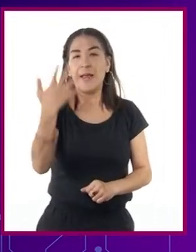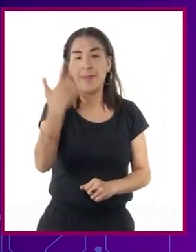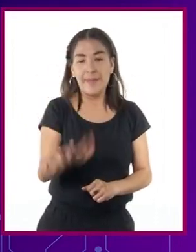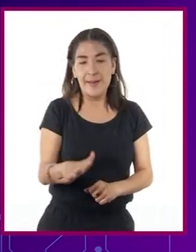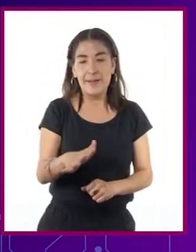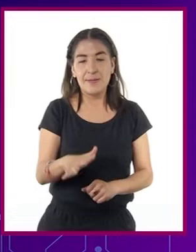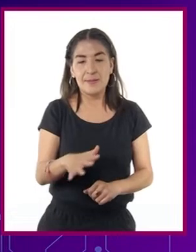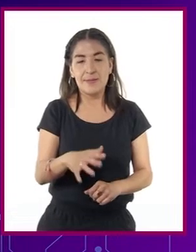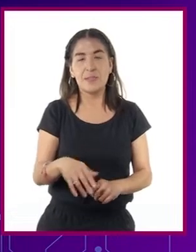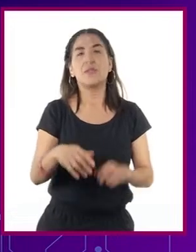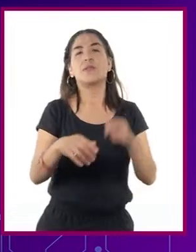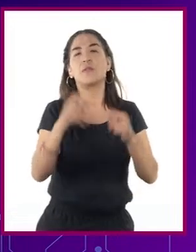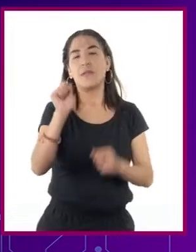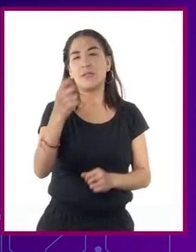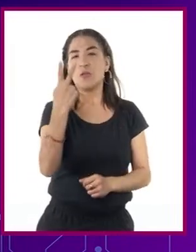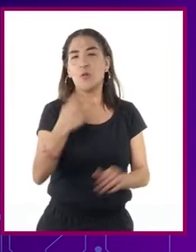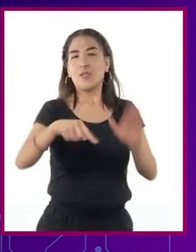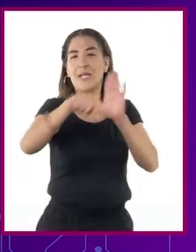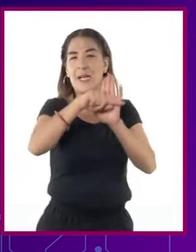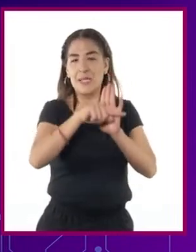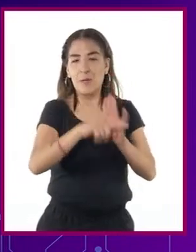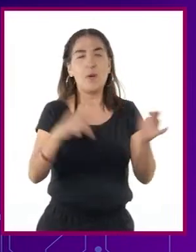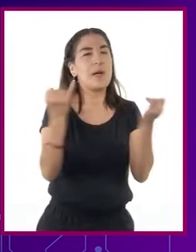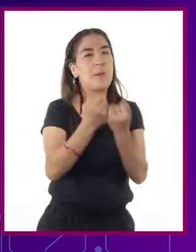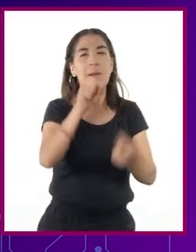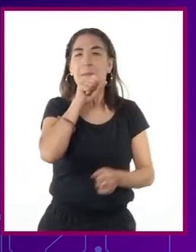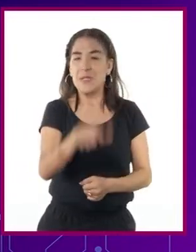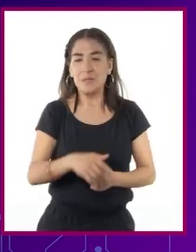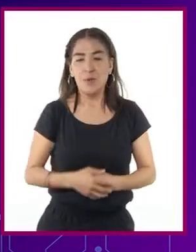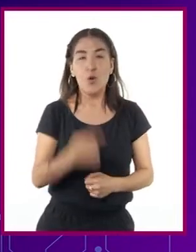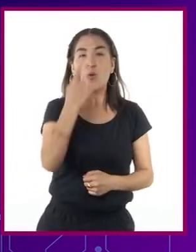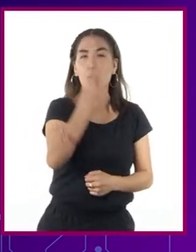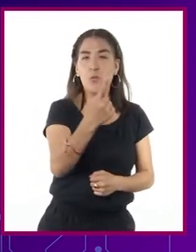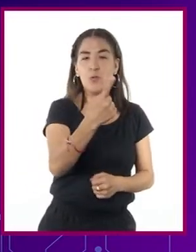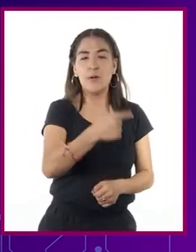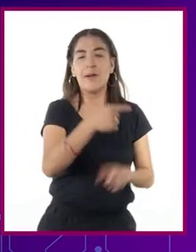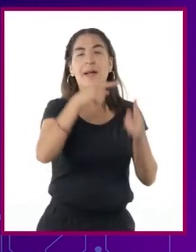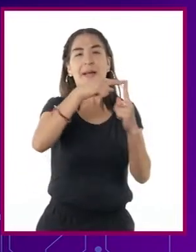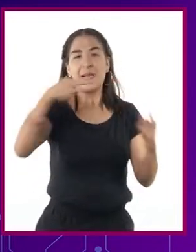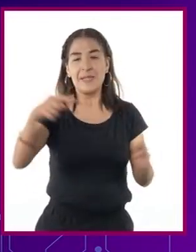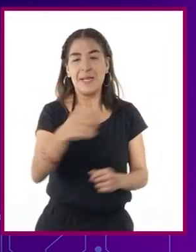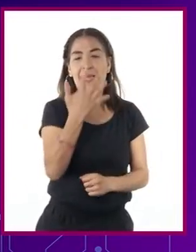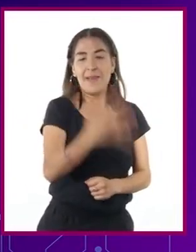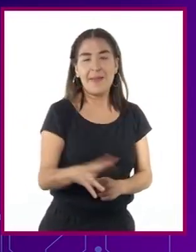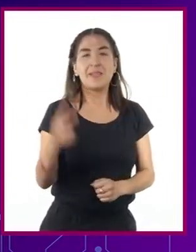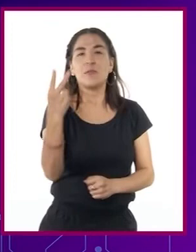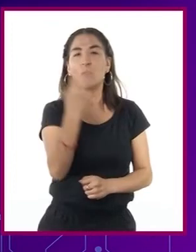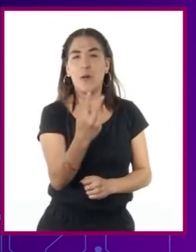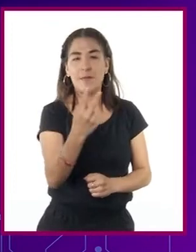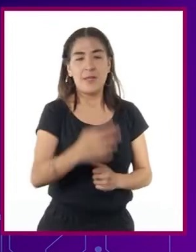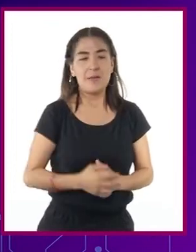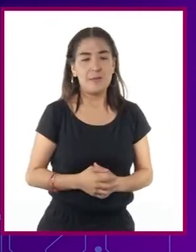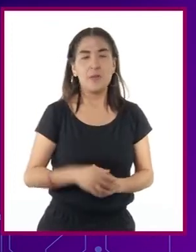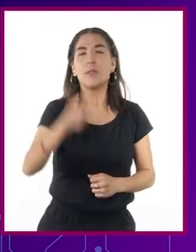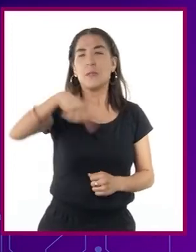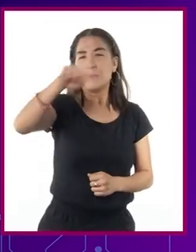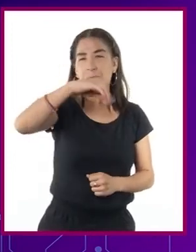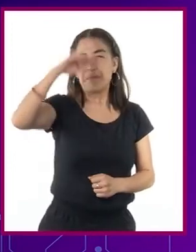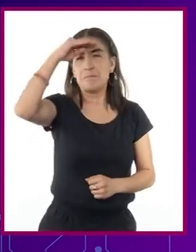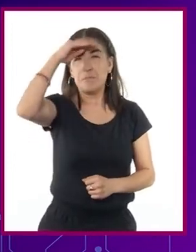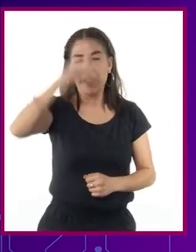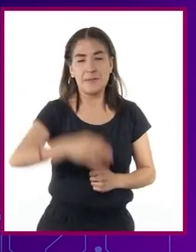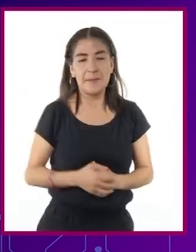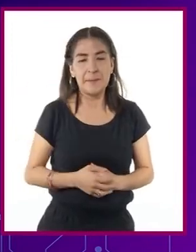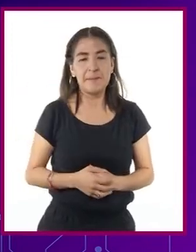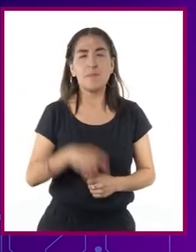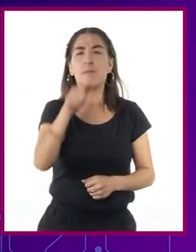al exponente 2 negativo, que también es igual a 1 entre 10 al cuadrado. Reflexionemos. ¿Qué